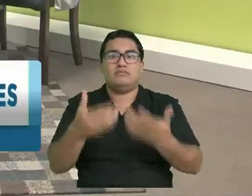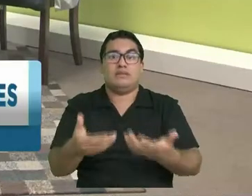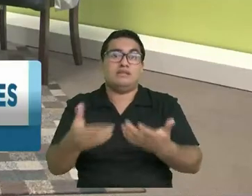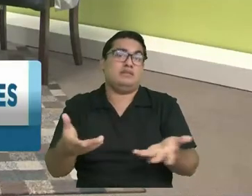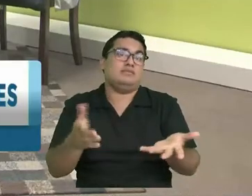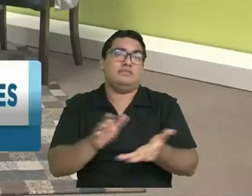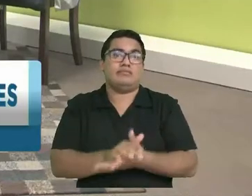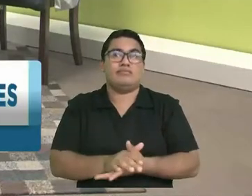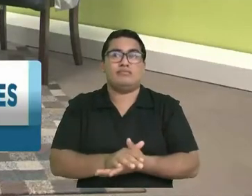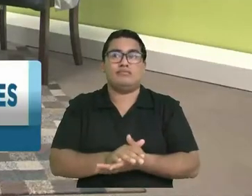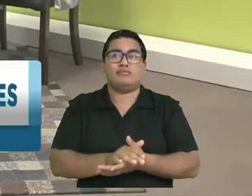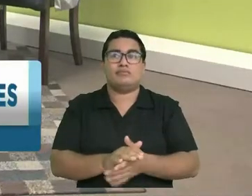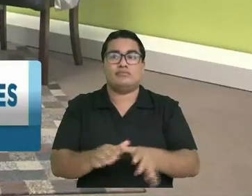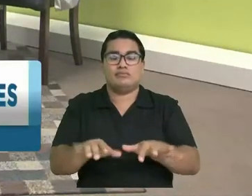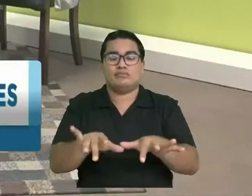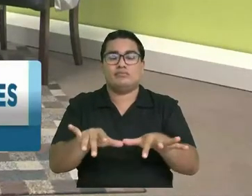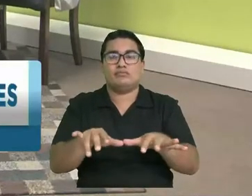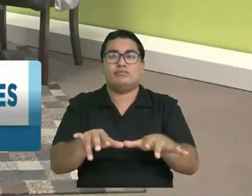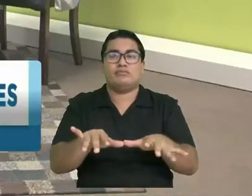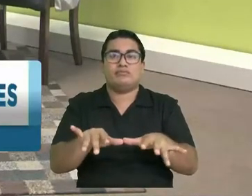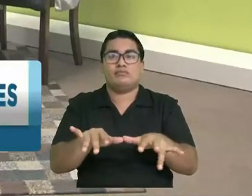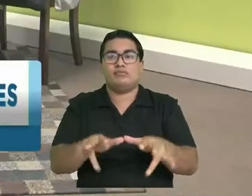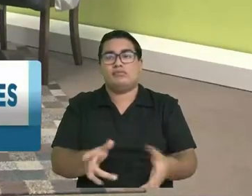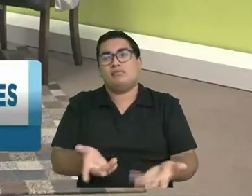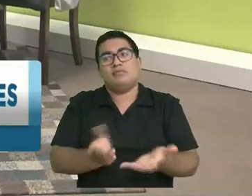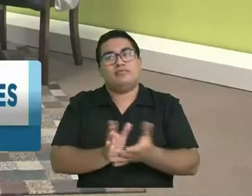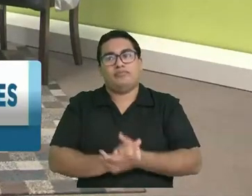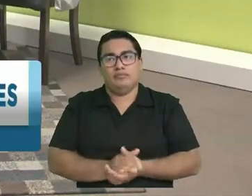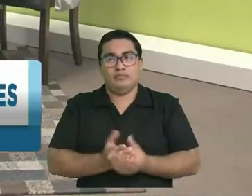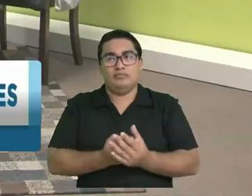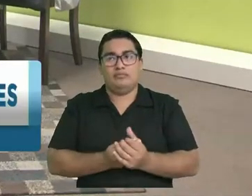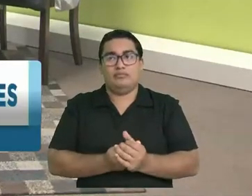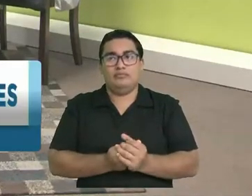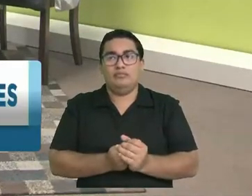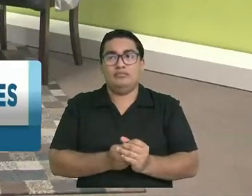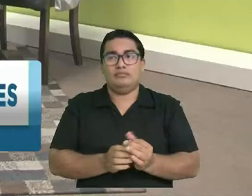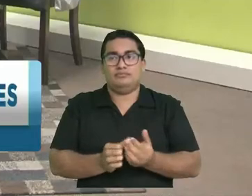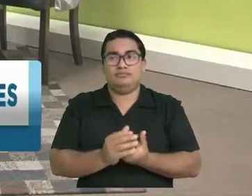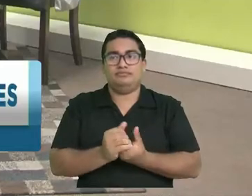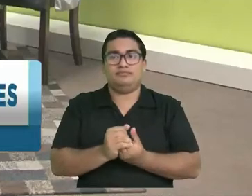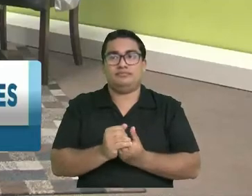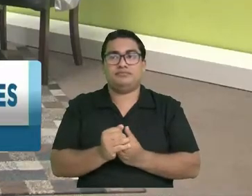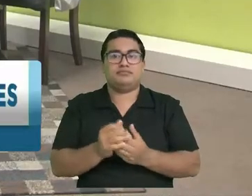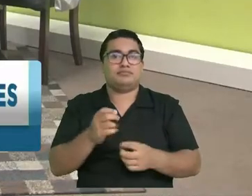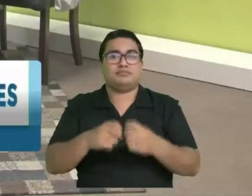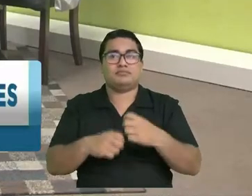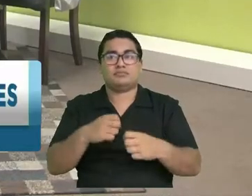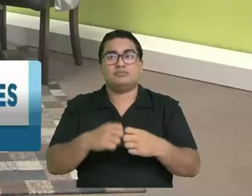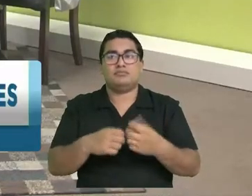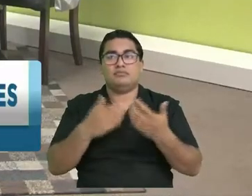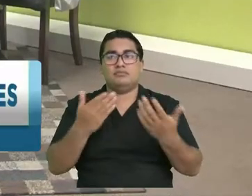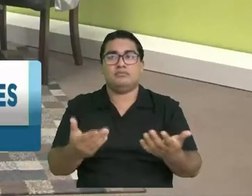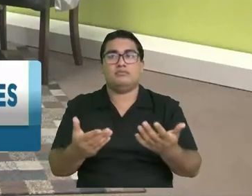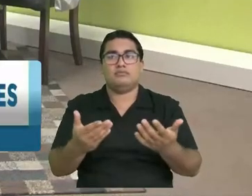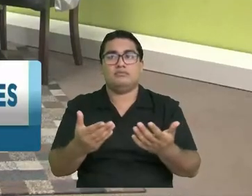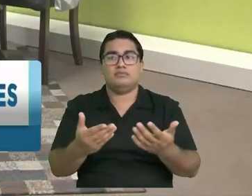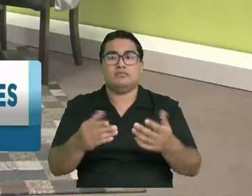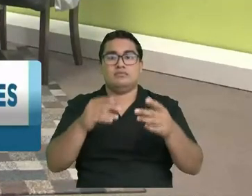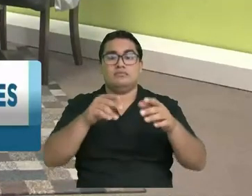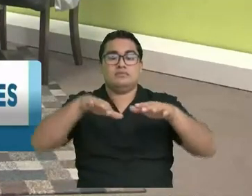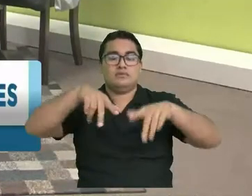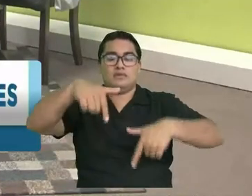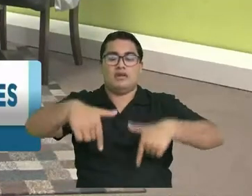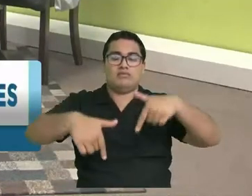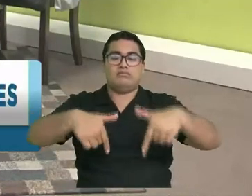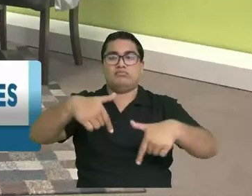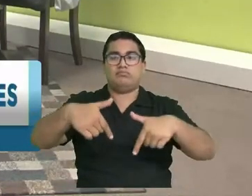posterior. Cuando, en los dedos, cuando hablamos de los en la parte pie, posterior los... debe de caer en el talón, sí, para correcto. Que ahí se distribuya. Entonces, cuando le ponemos tacones,